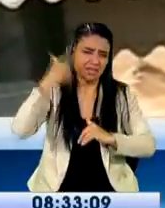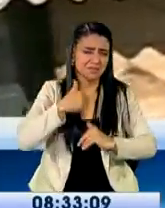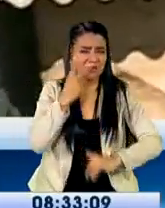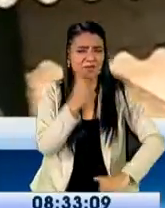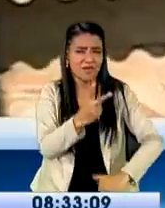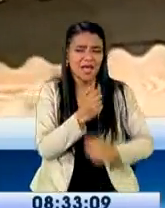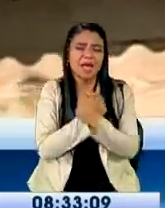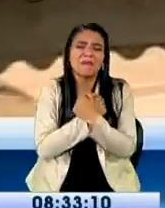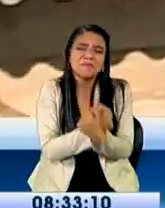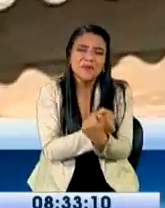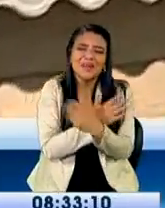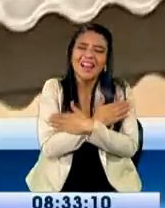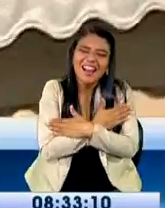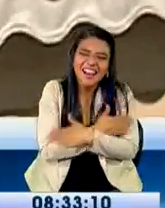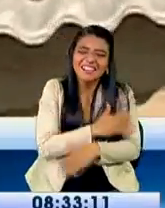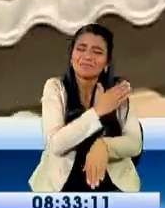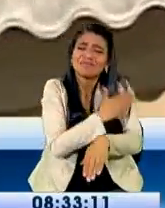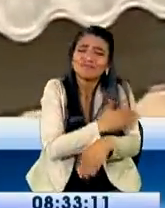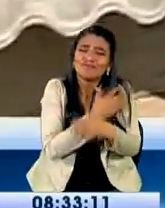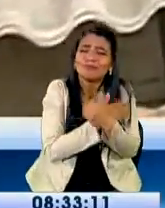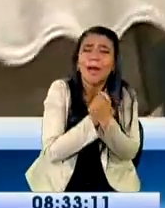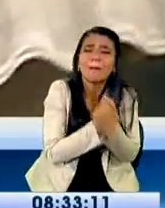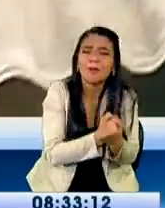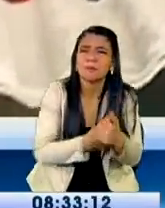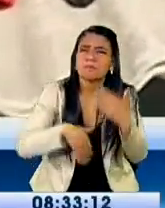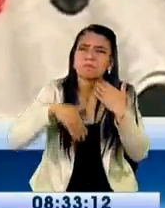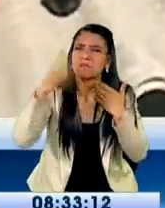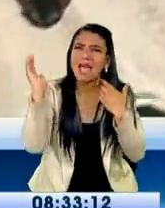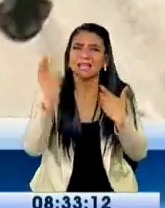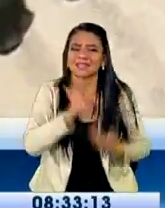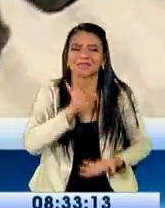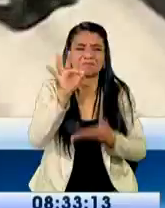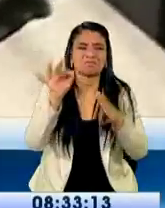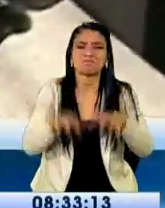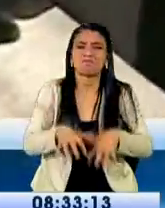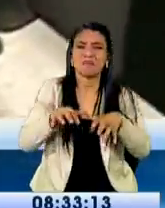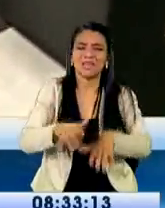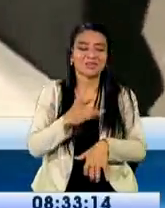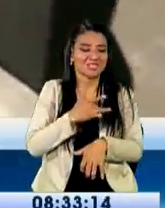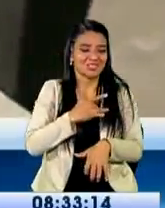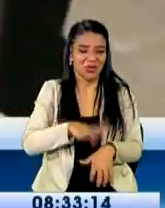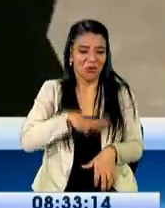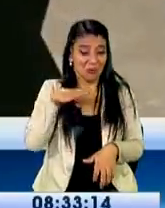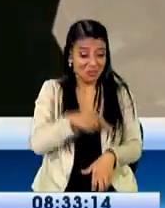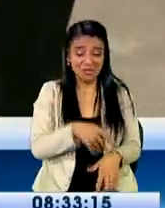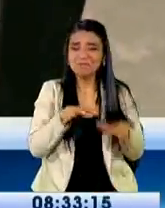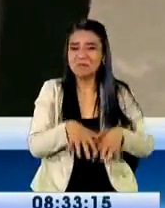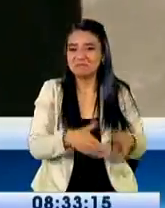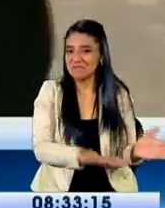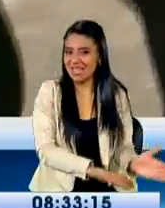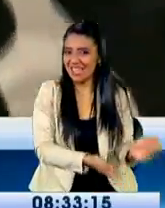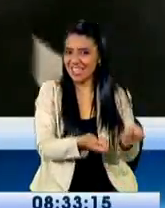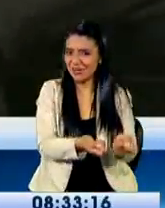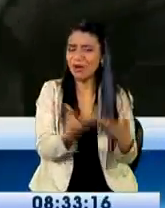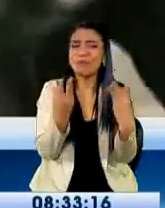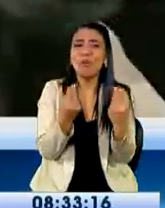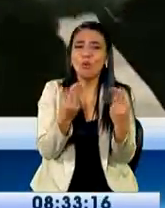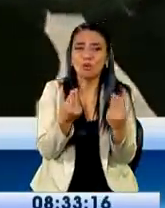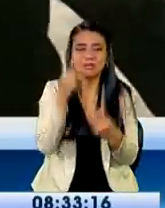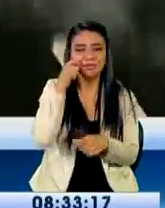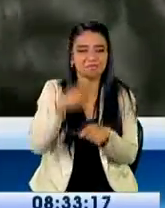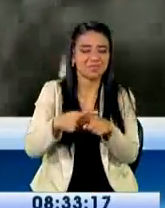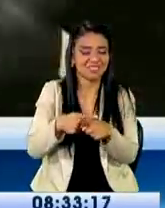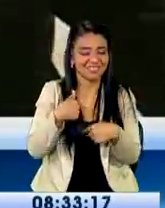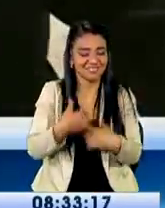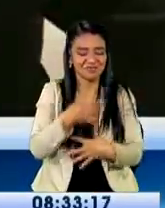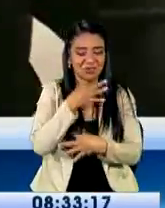mucho amor, mucho cariño de la gente al presentar a sus perritos. Se sienten súper orgullosos de sus perritos y hay muchísimos mestizos y eso nos alegra